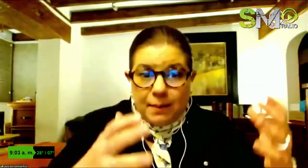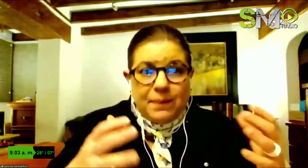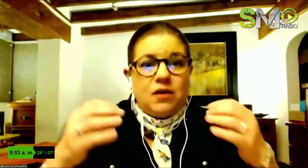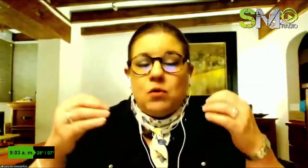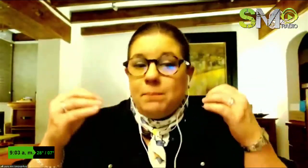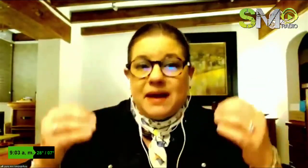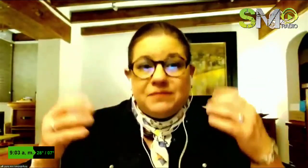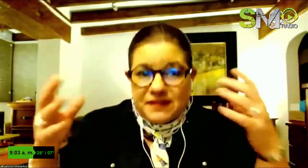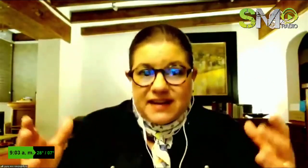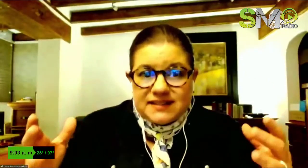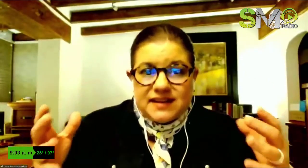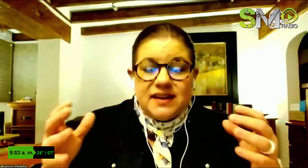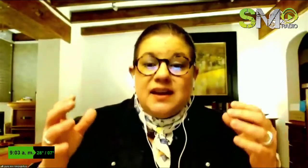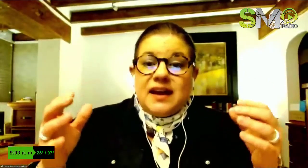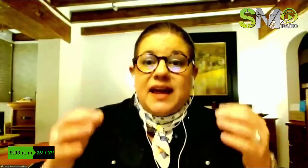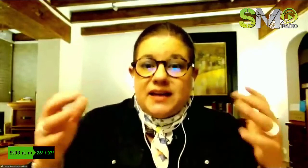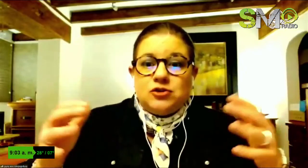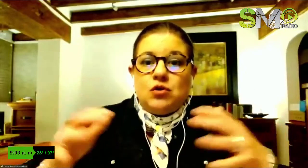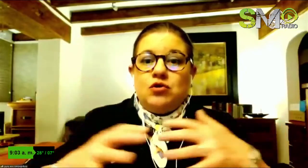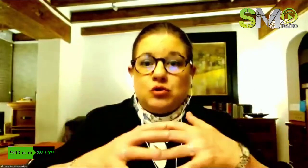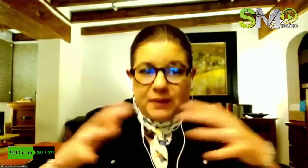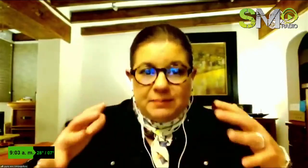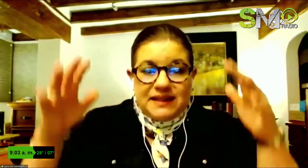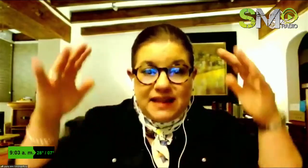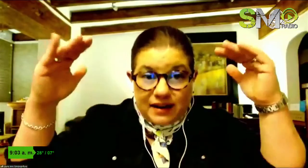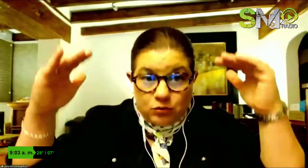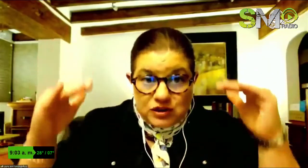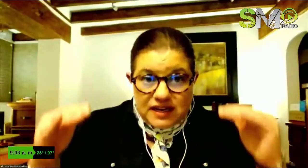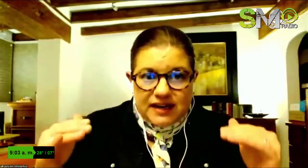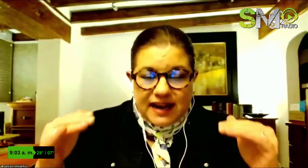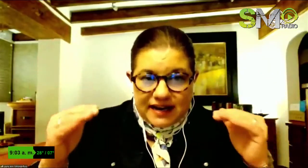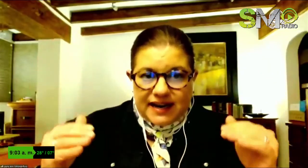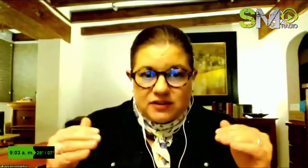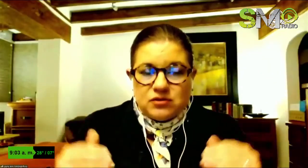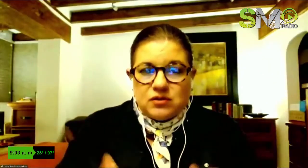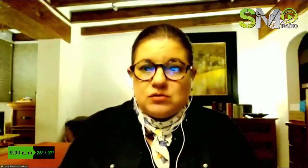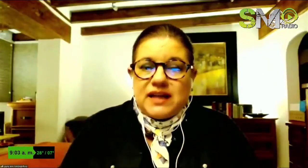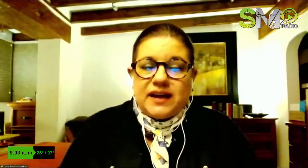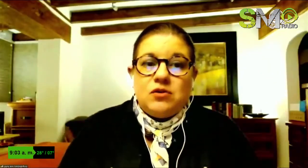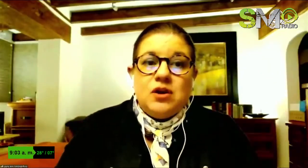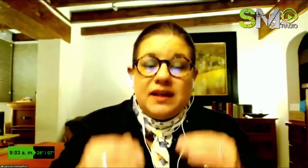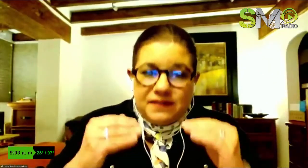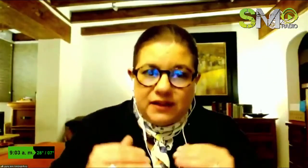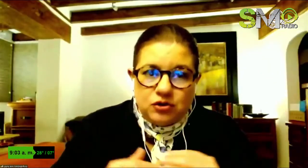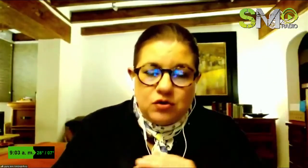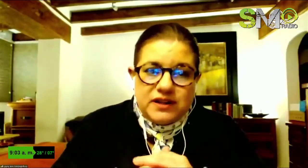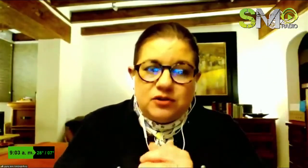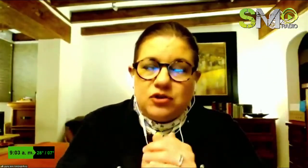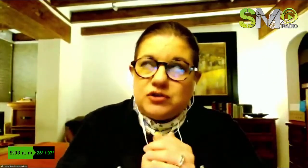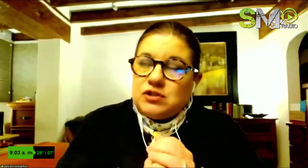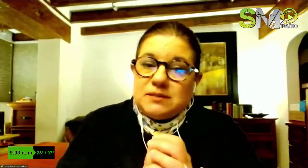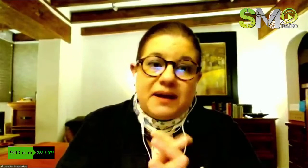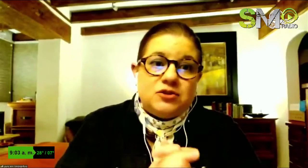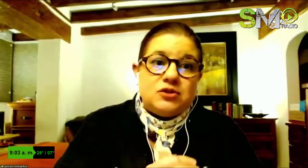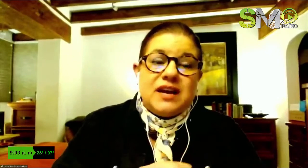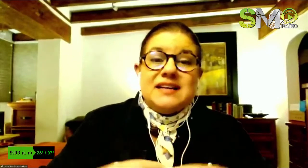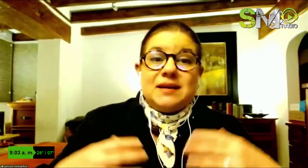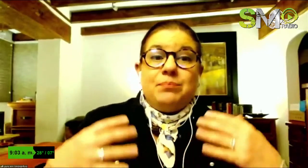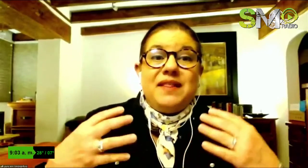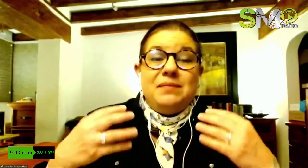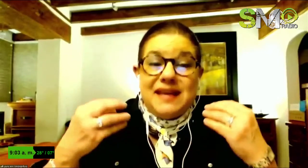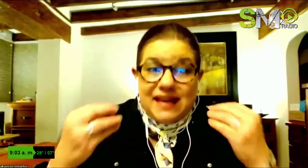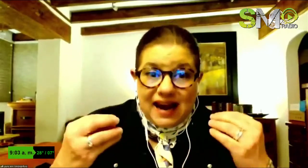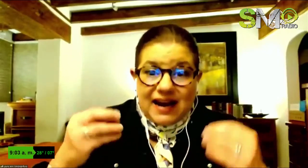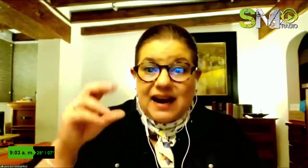tipo EPA o MERV-13, que esto nos permite reducir el riesgo de contagio dentro de esos espacios.